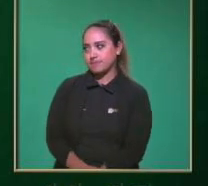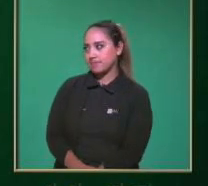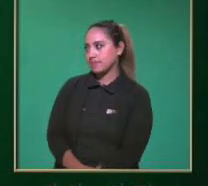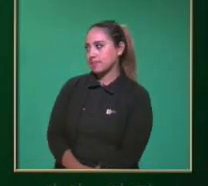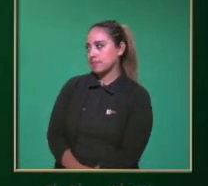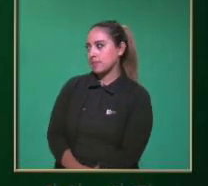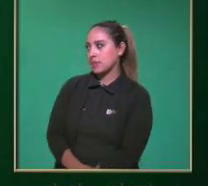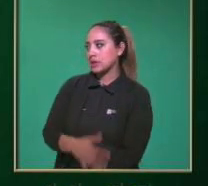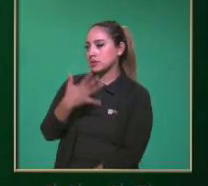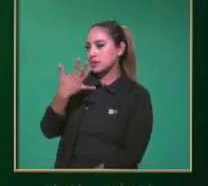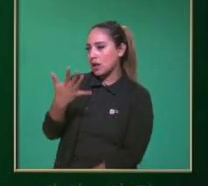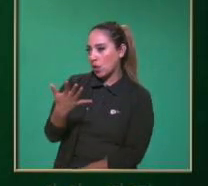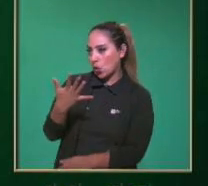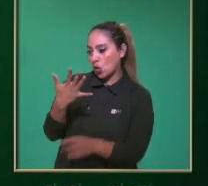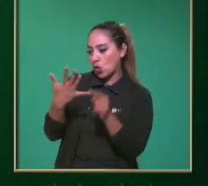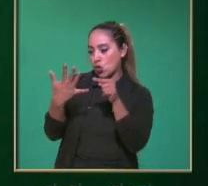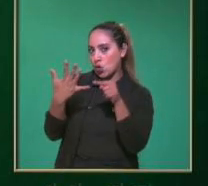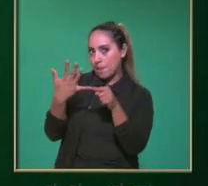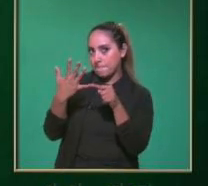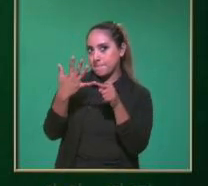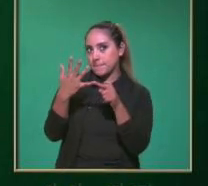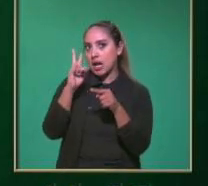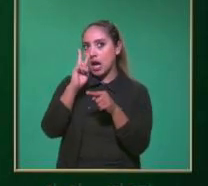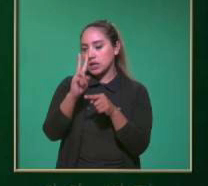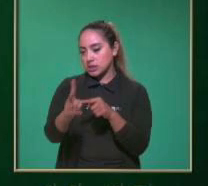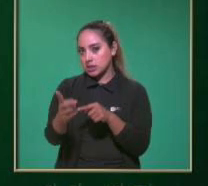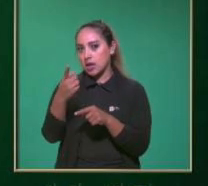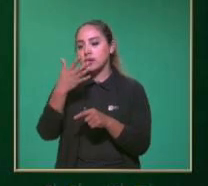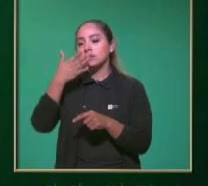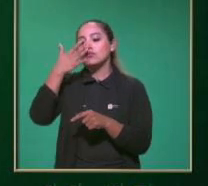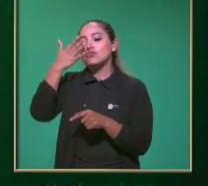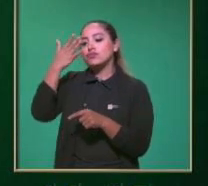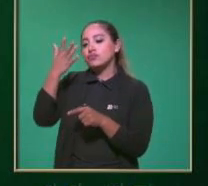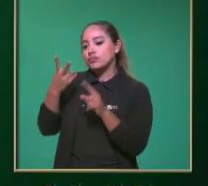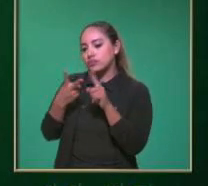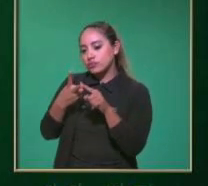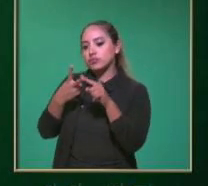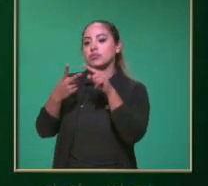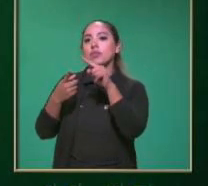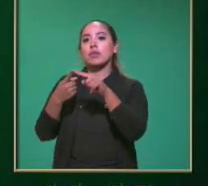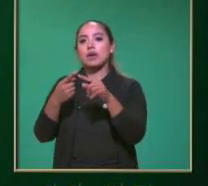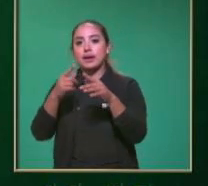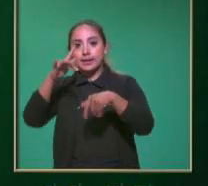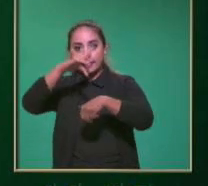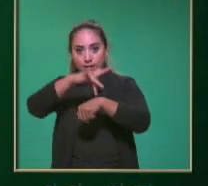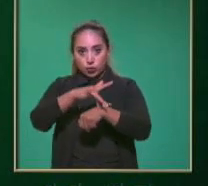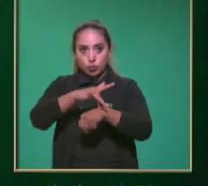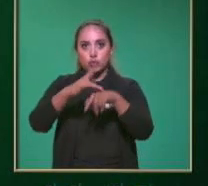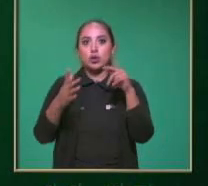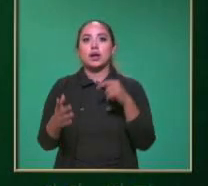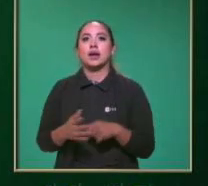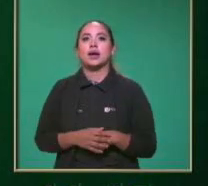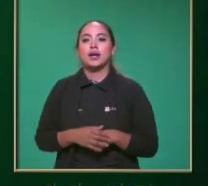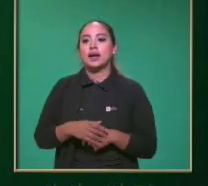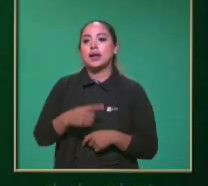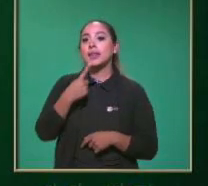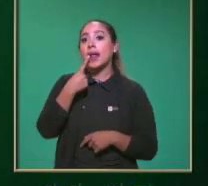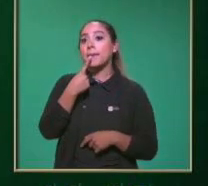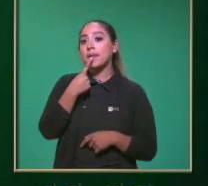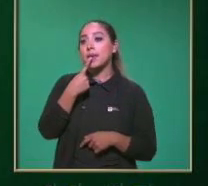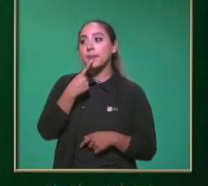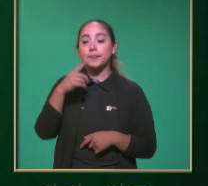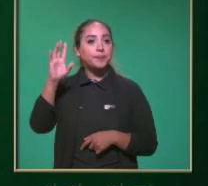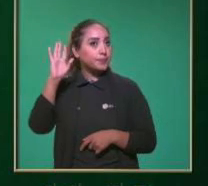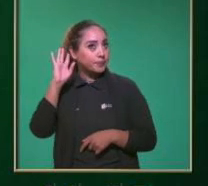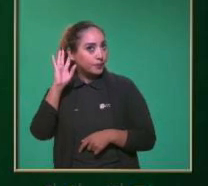los cinco sentidos, que es la vista, el olfato, el tacto, el gusto y el